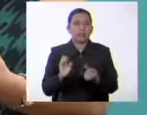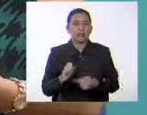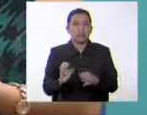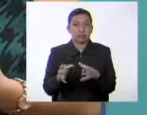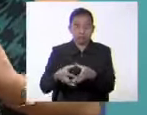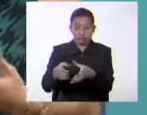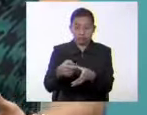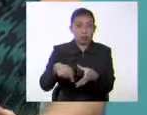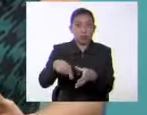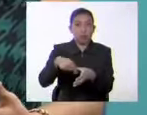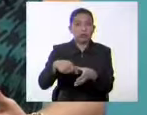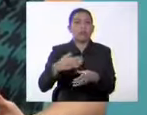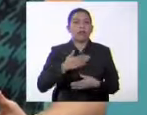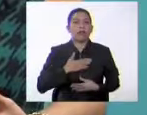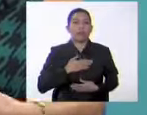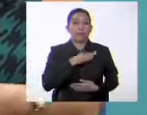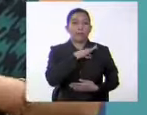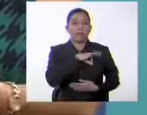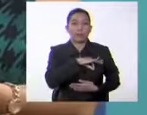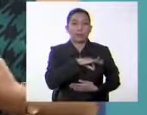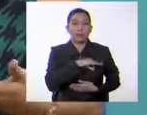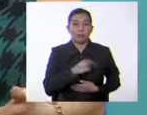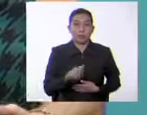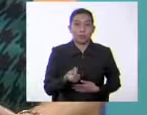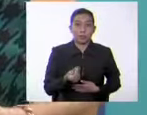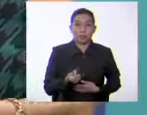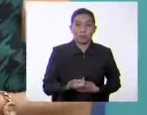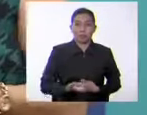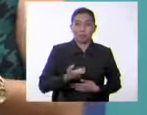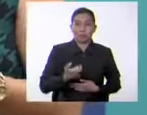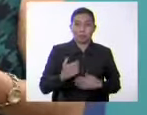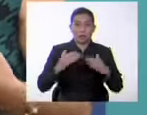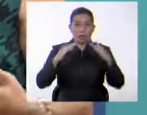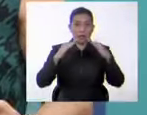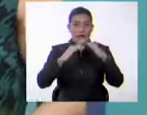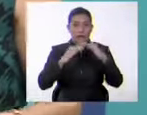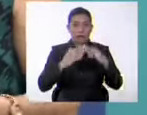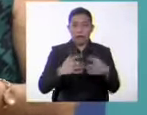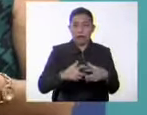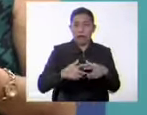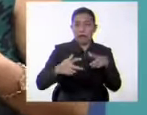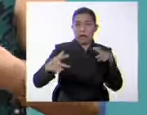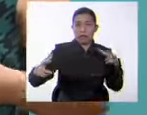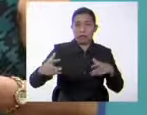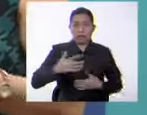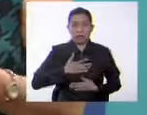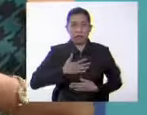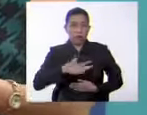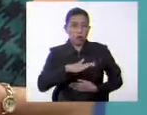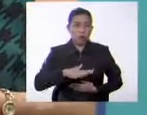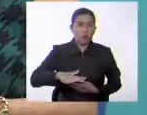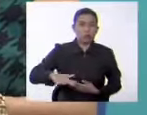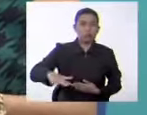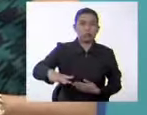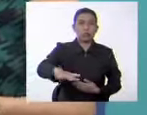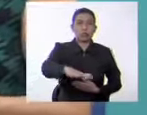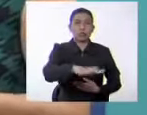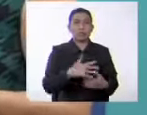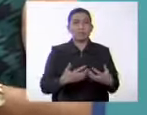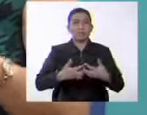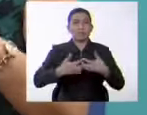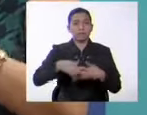señores que tenían privilegios económicos, es decir, los que tenían haciendas, los que tenían obrajes, los que tenían, ya empezaba otro